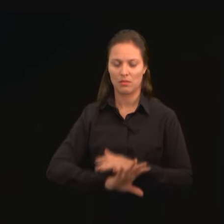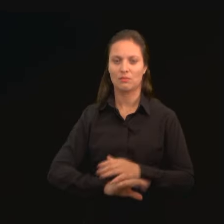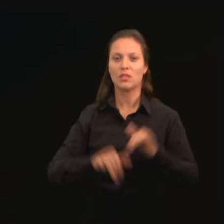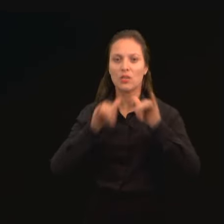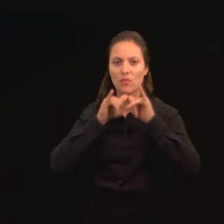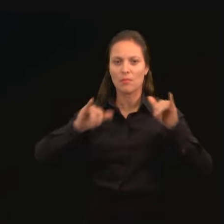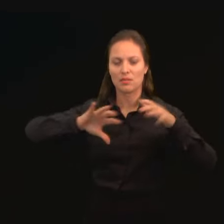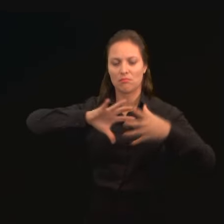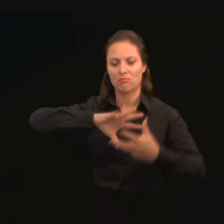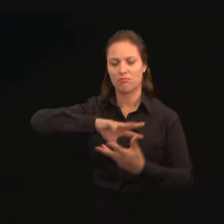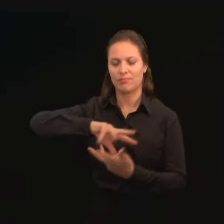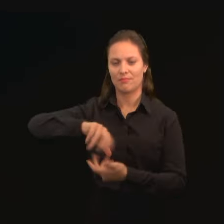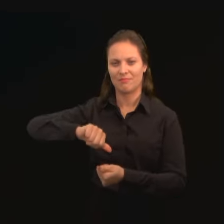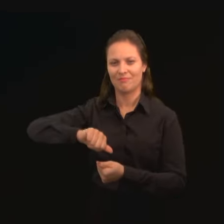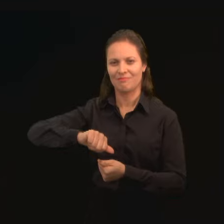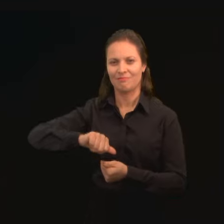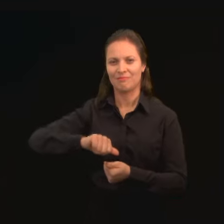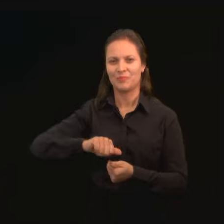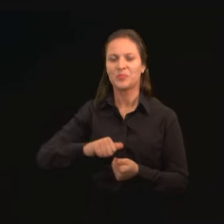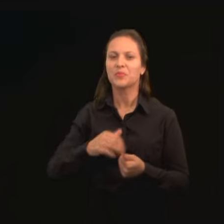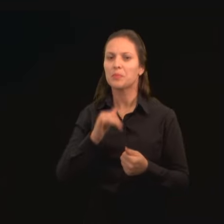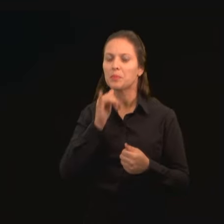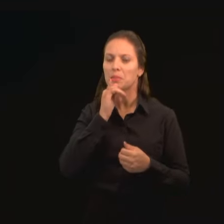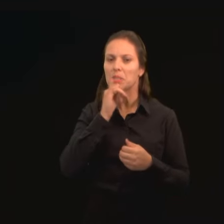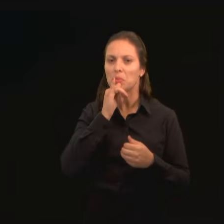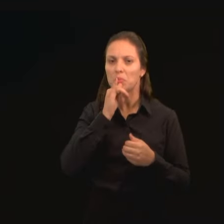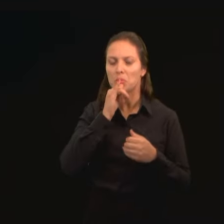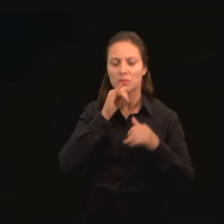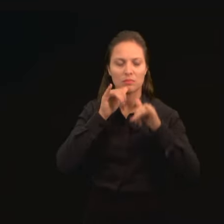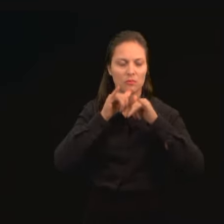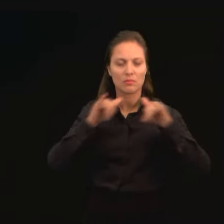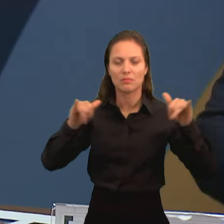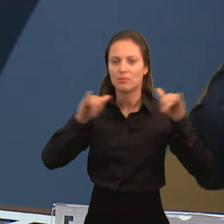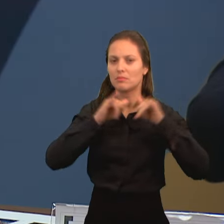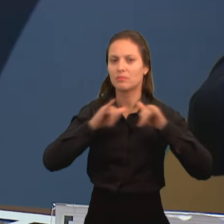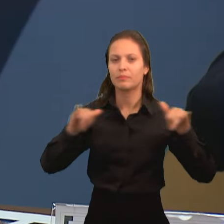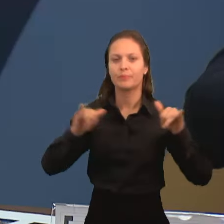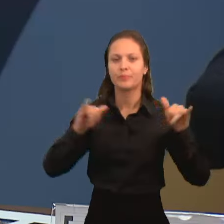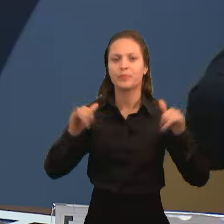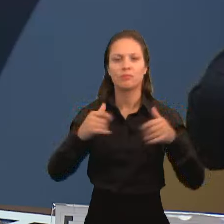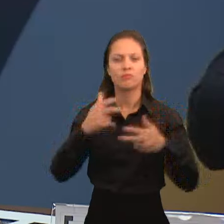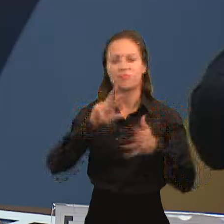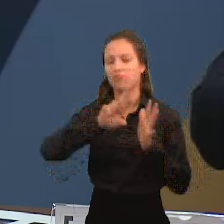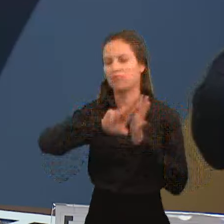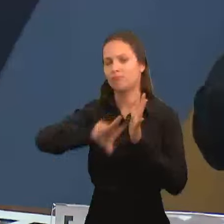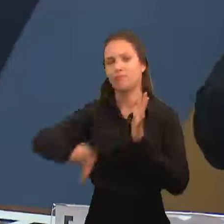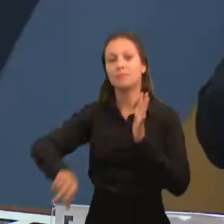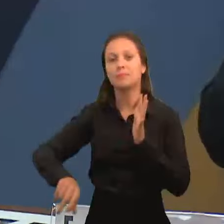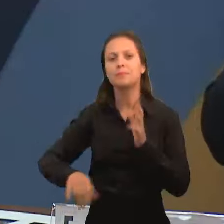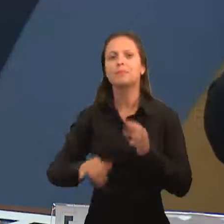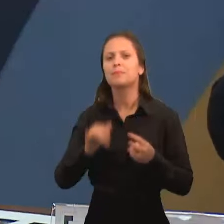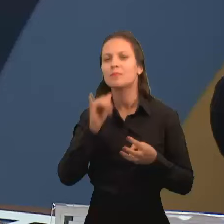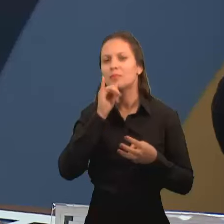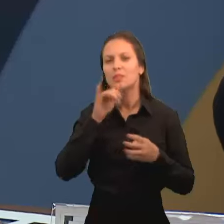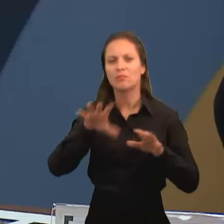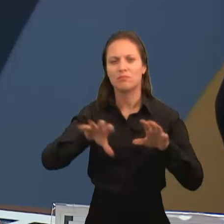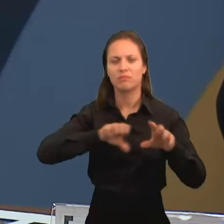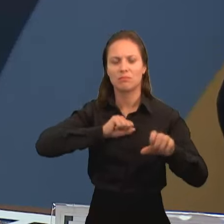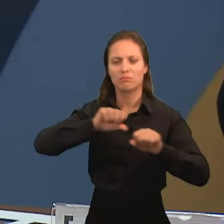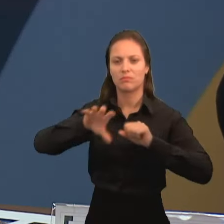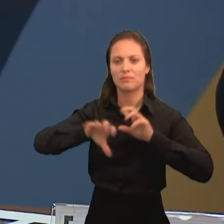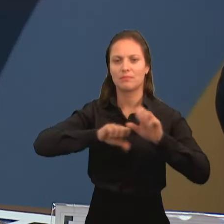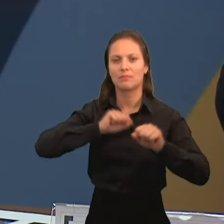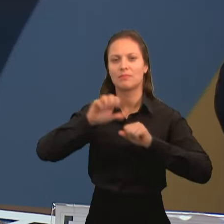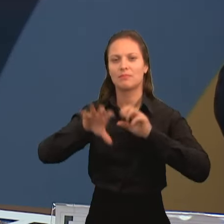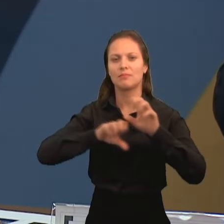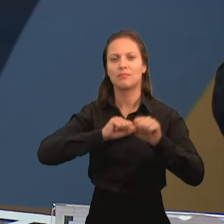escala global y minarlos para ofrecer servicios como propaganda y otros. La cantidad de datos